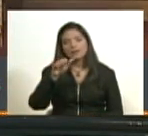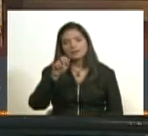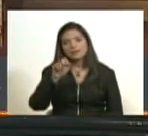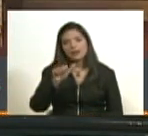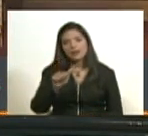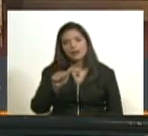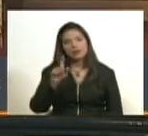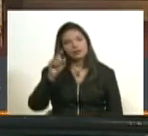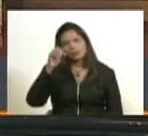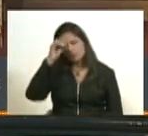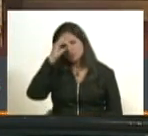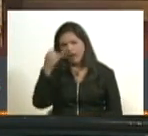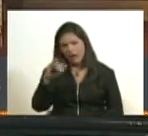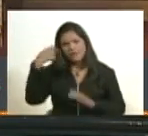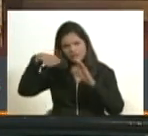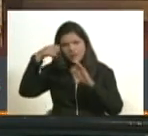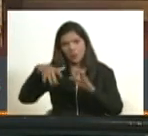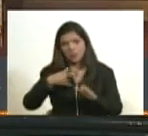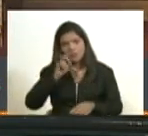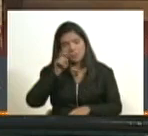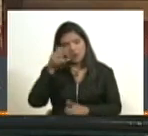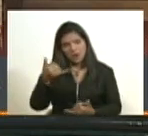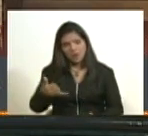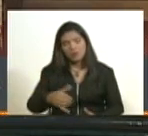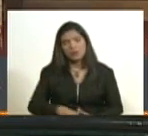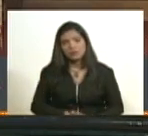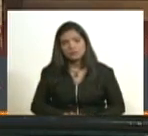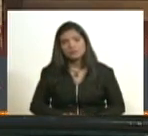No sé si tiene el video por ahí, lo pudiéramos ver ahora.